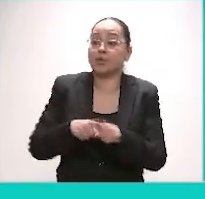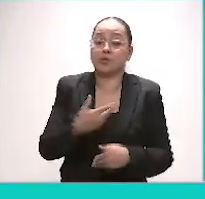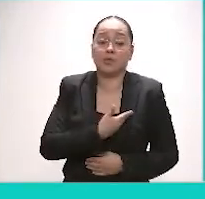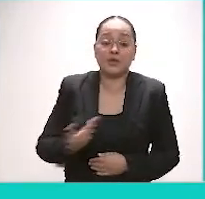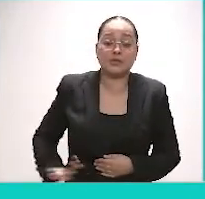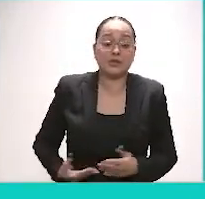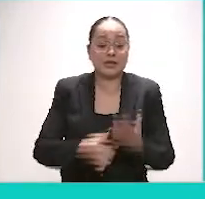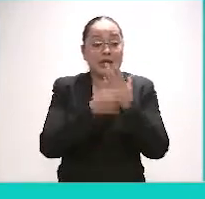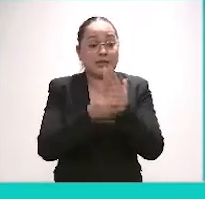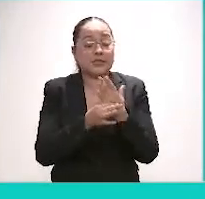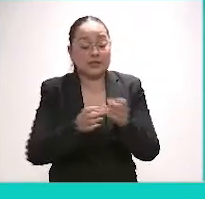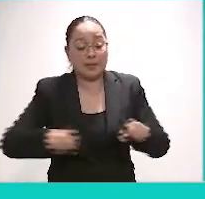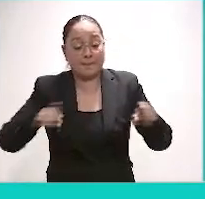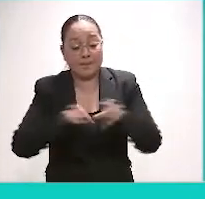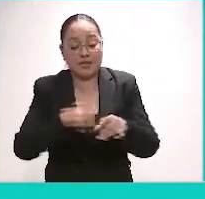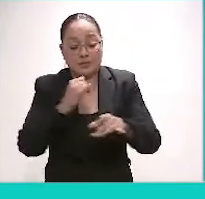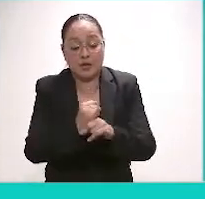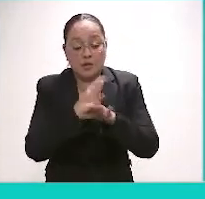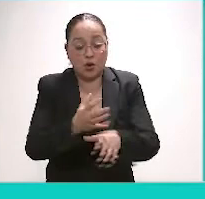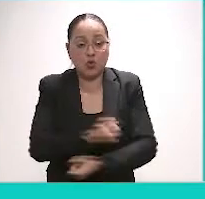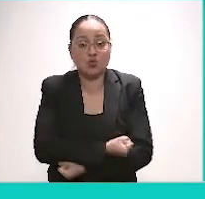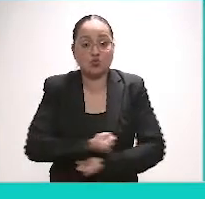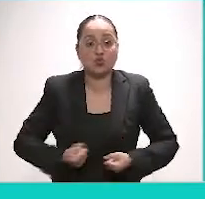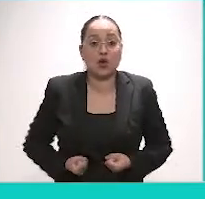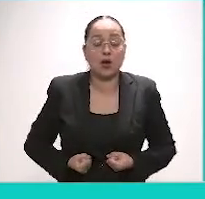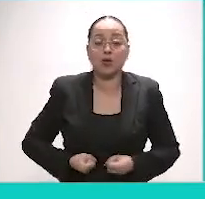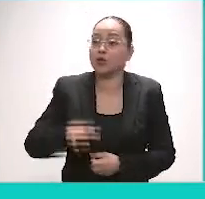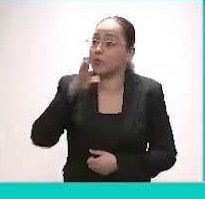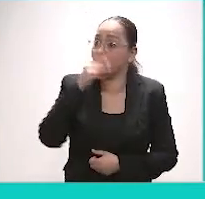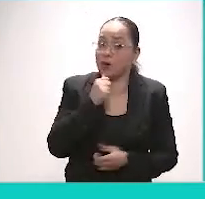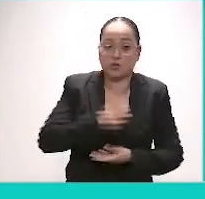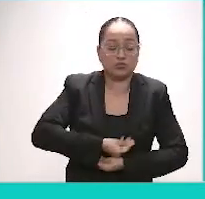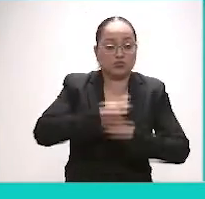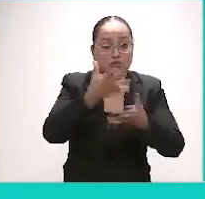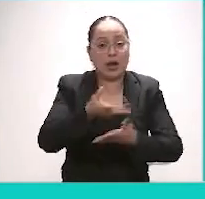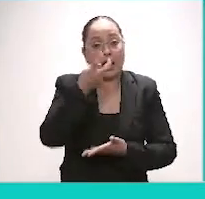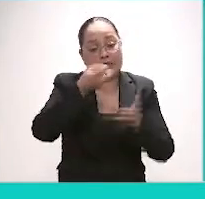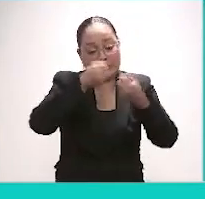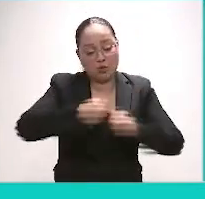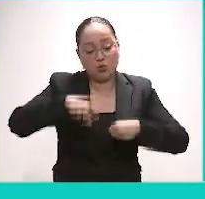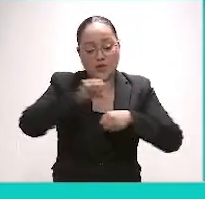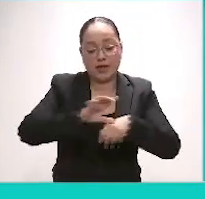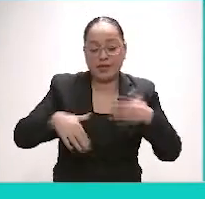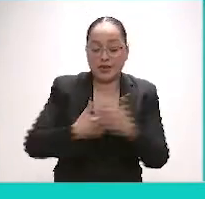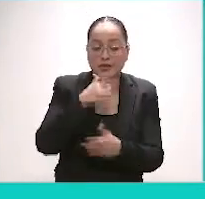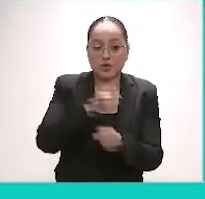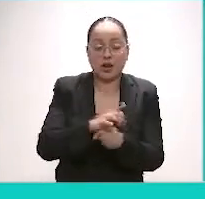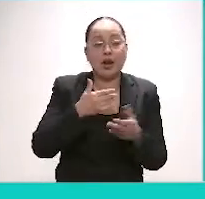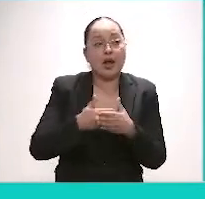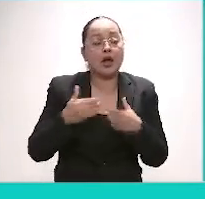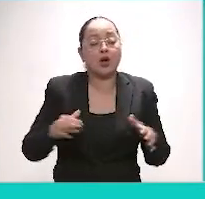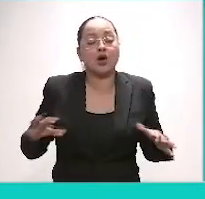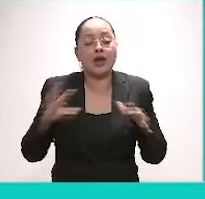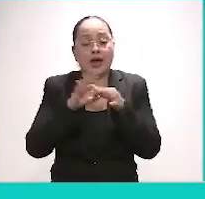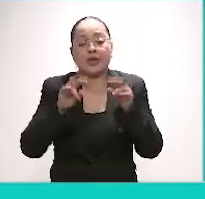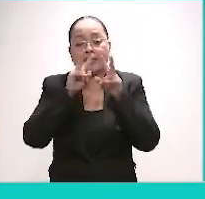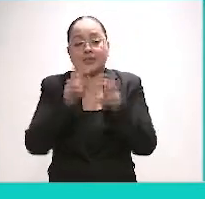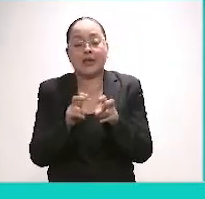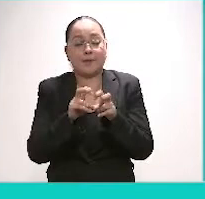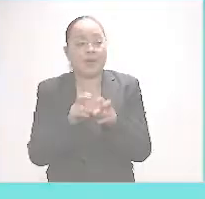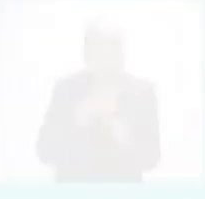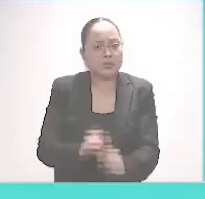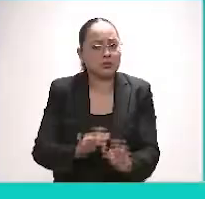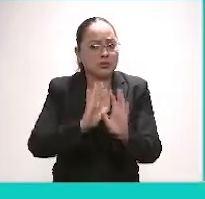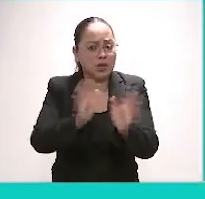toda esa información es considerada como de seguridad nacional y por ende clasificada en la vertiente de reserva la